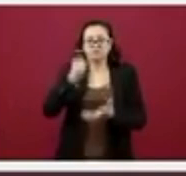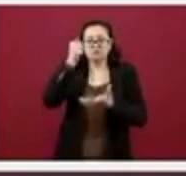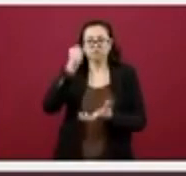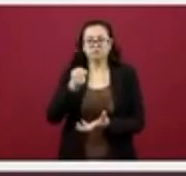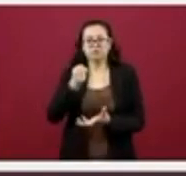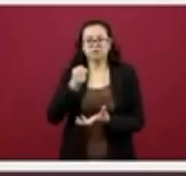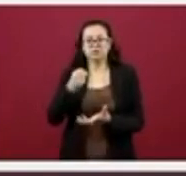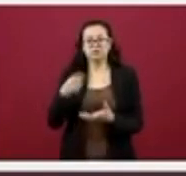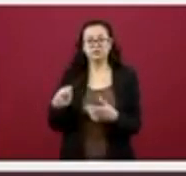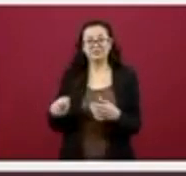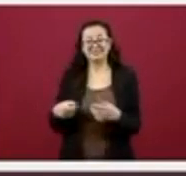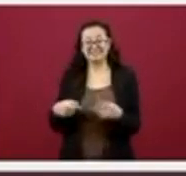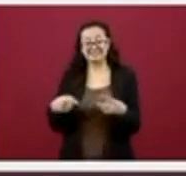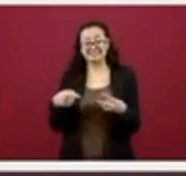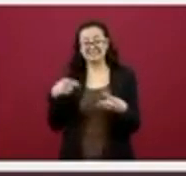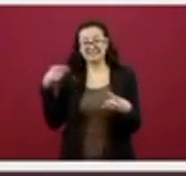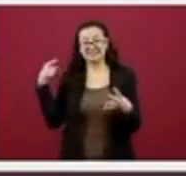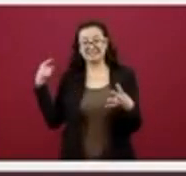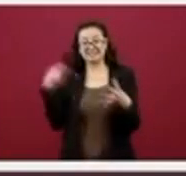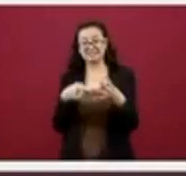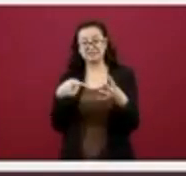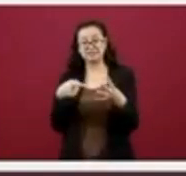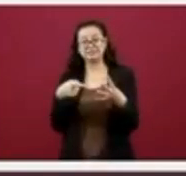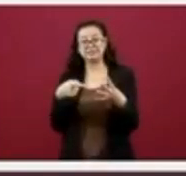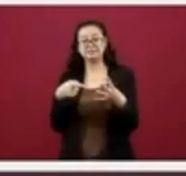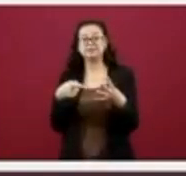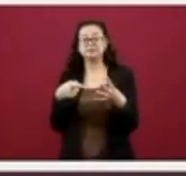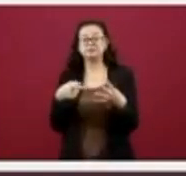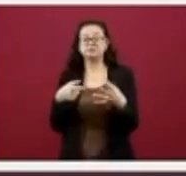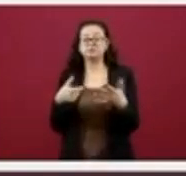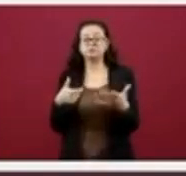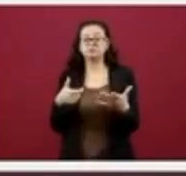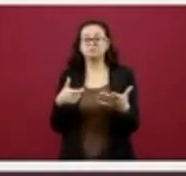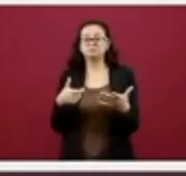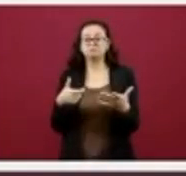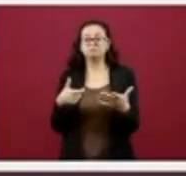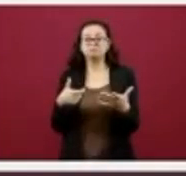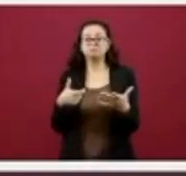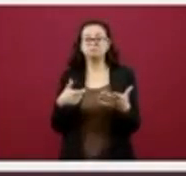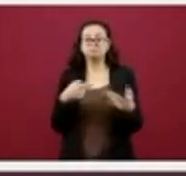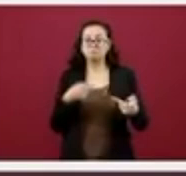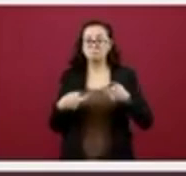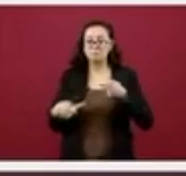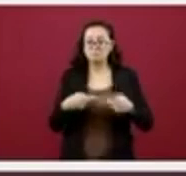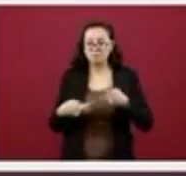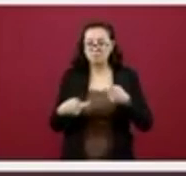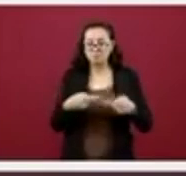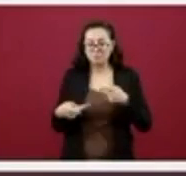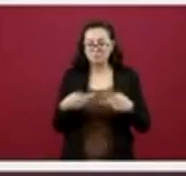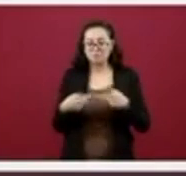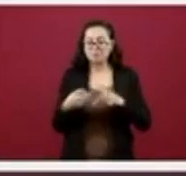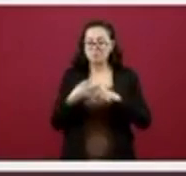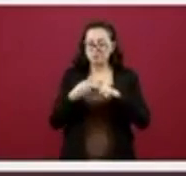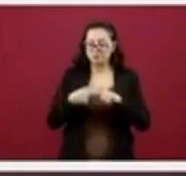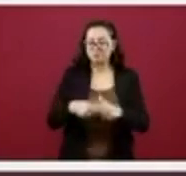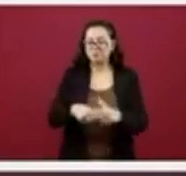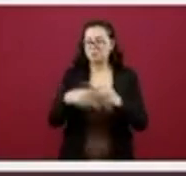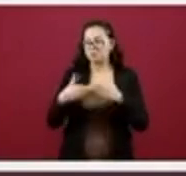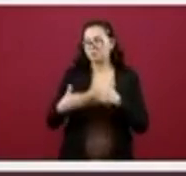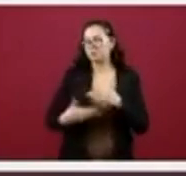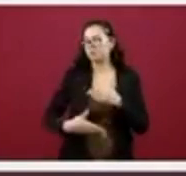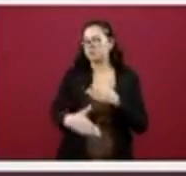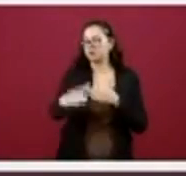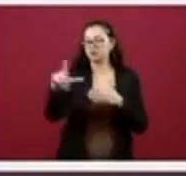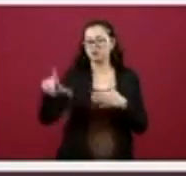quizás de el resultado del plan que inició el gobierno de la